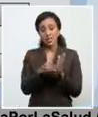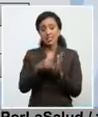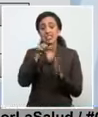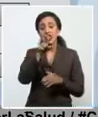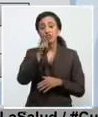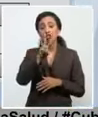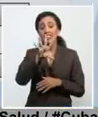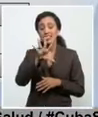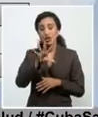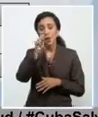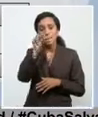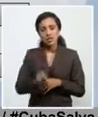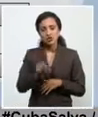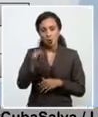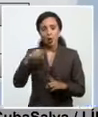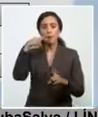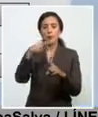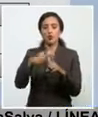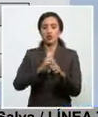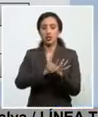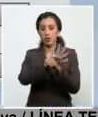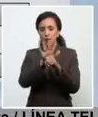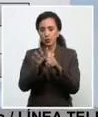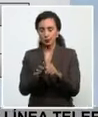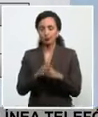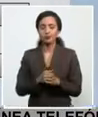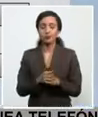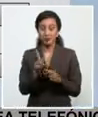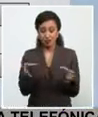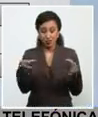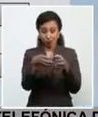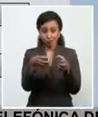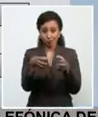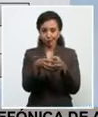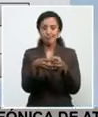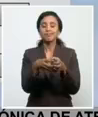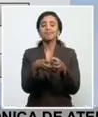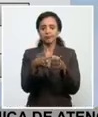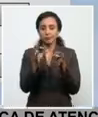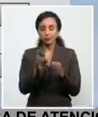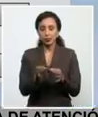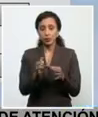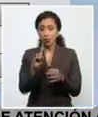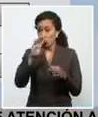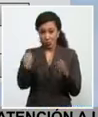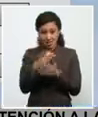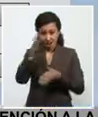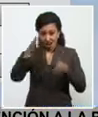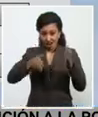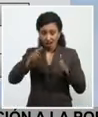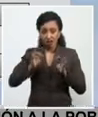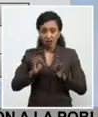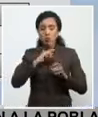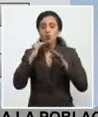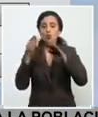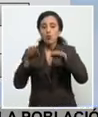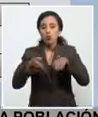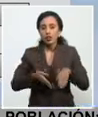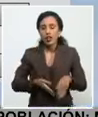2.668.135 casos confirmados. De esos, lamentablemente, también en un solo día fallecieron